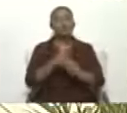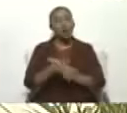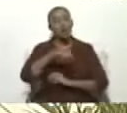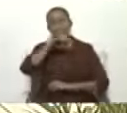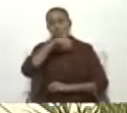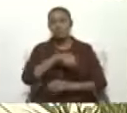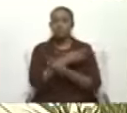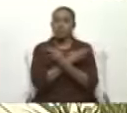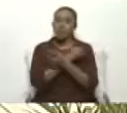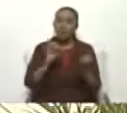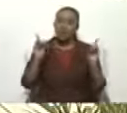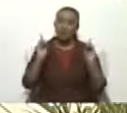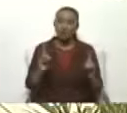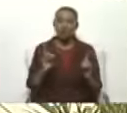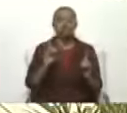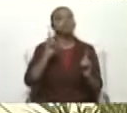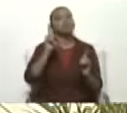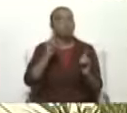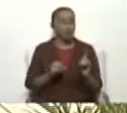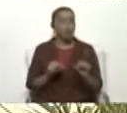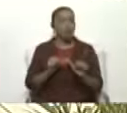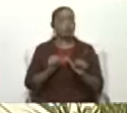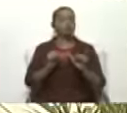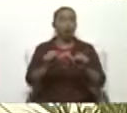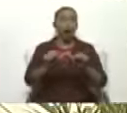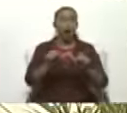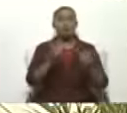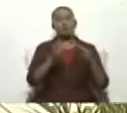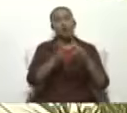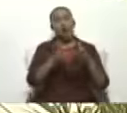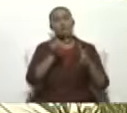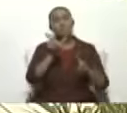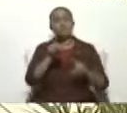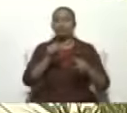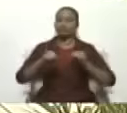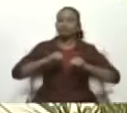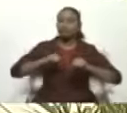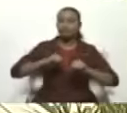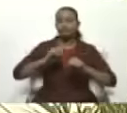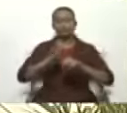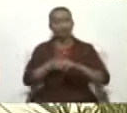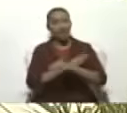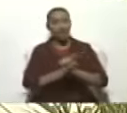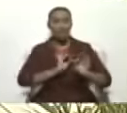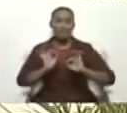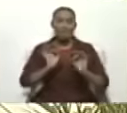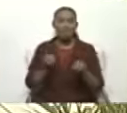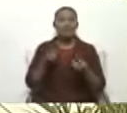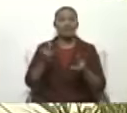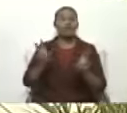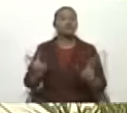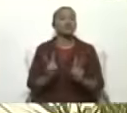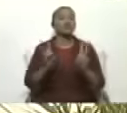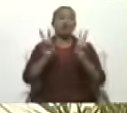Además, destacó que la organización política continuará trabajando en la organización para garantizar una victoria